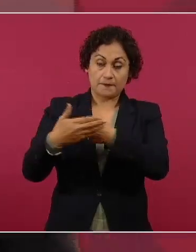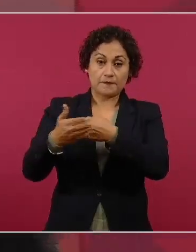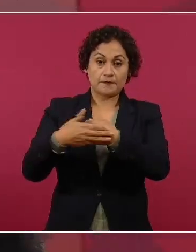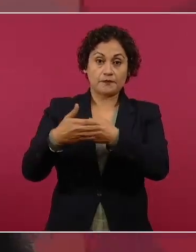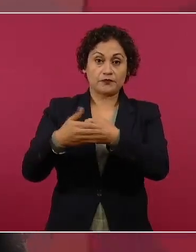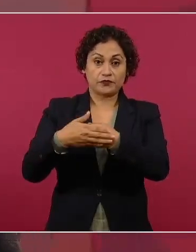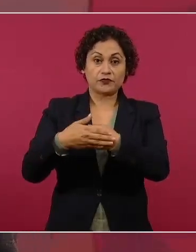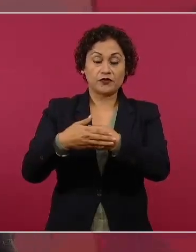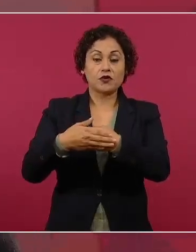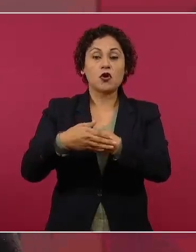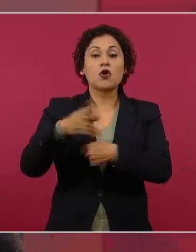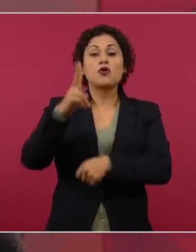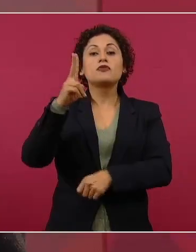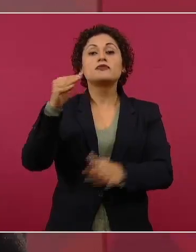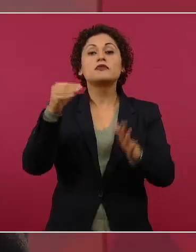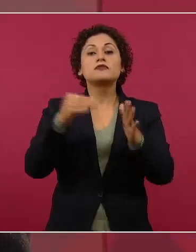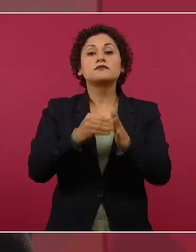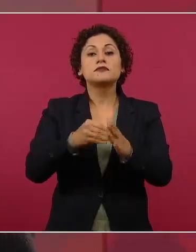2,000 kilómetros